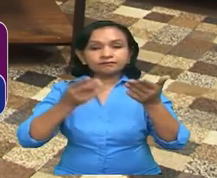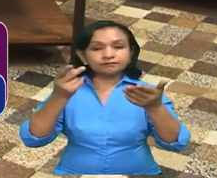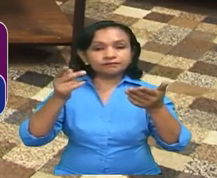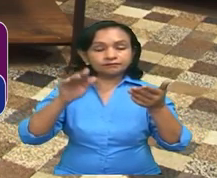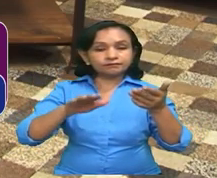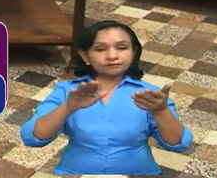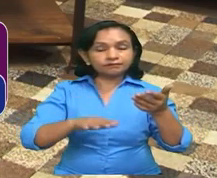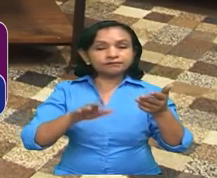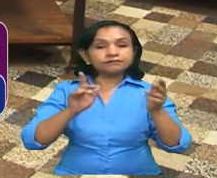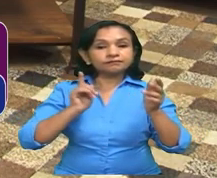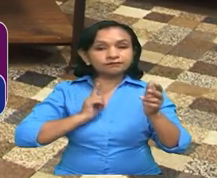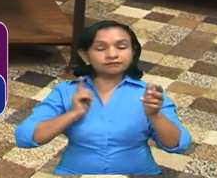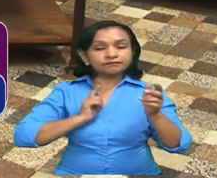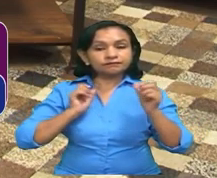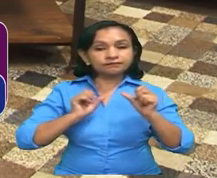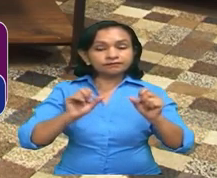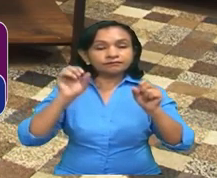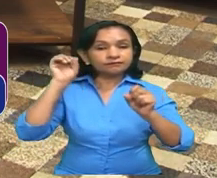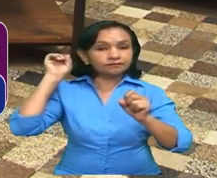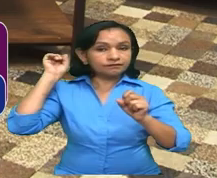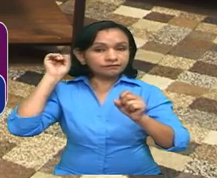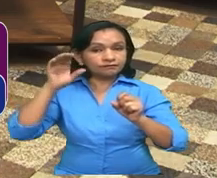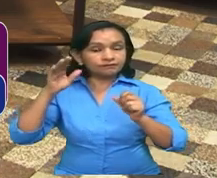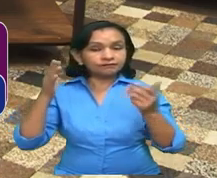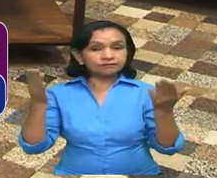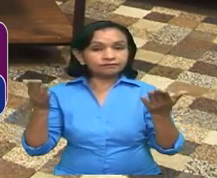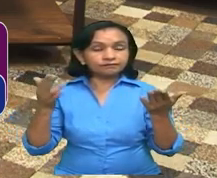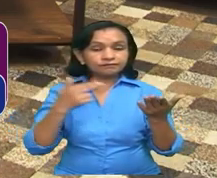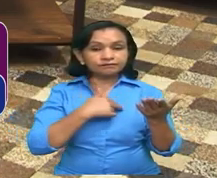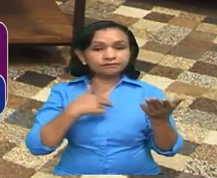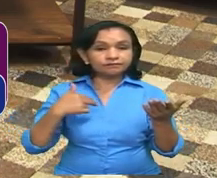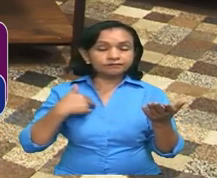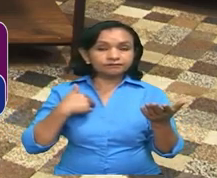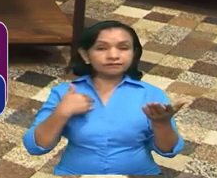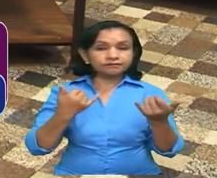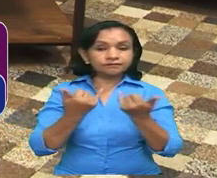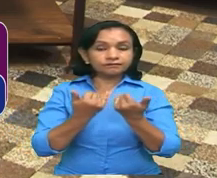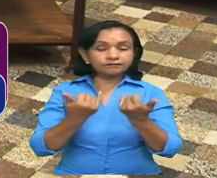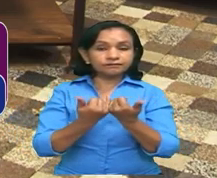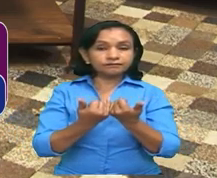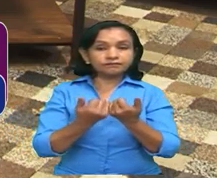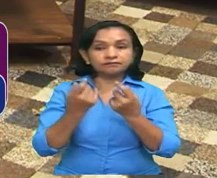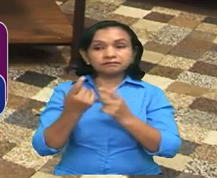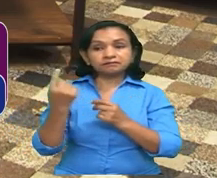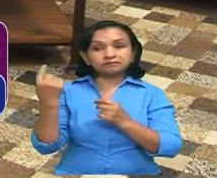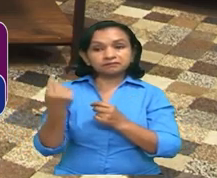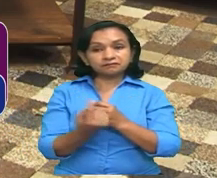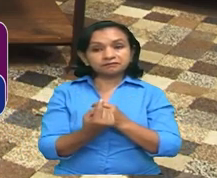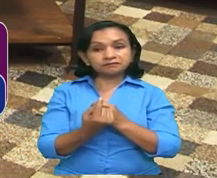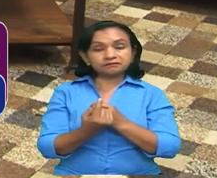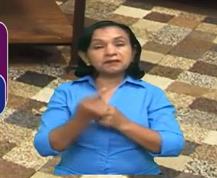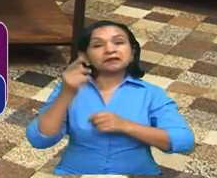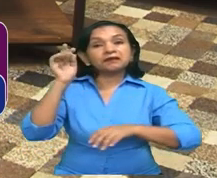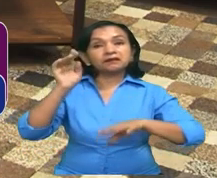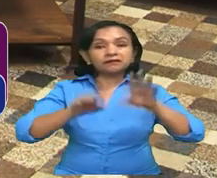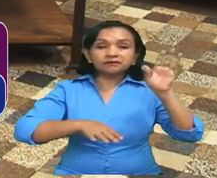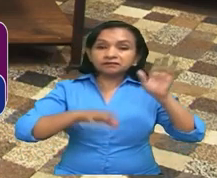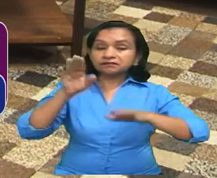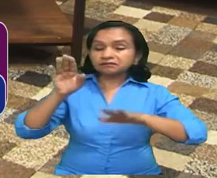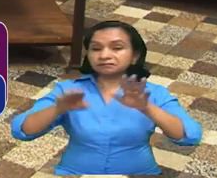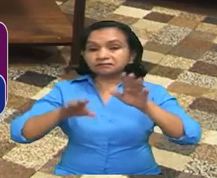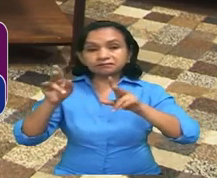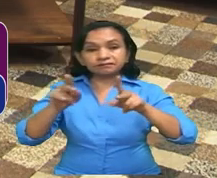Sí, el hecho de haber participado en la feria creo que le abre las puertas a esa comercialización directa con los